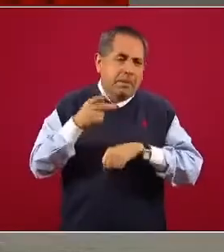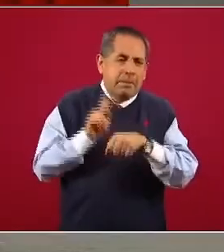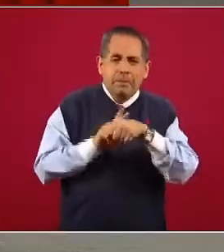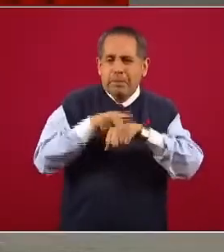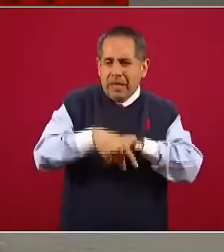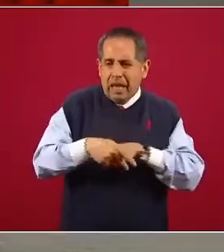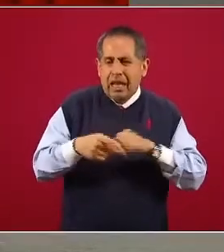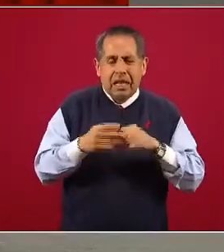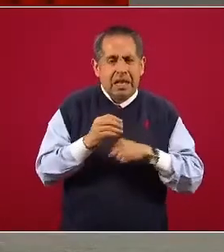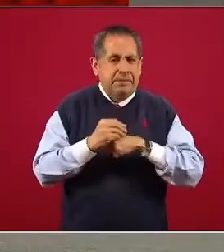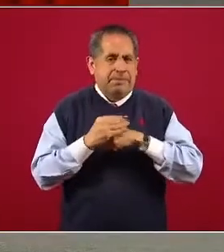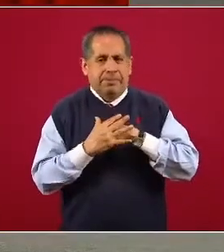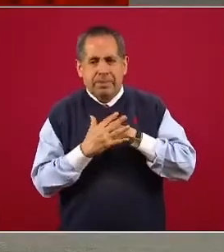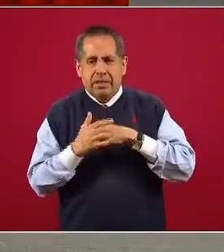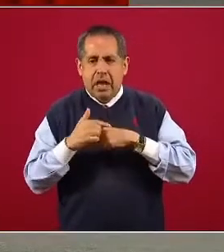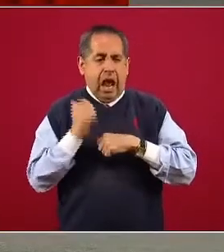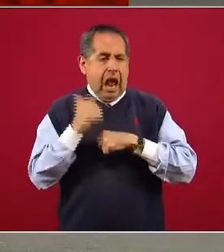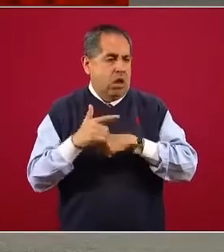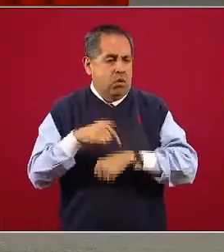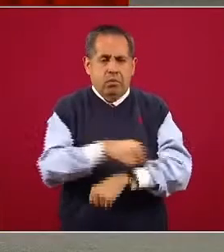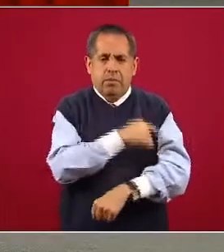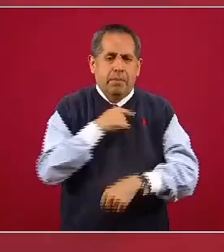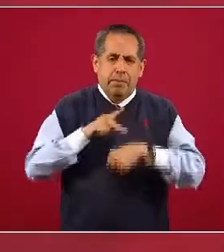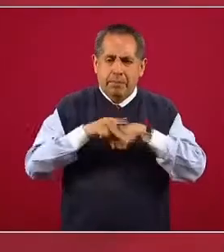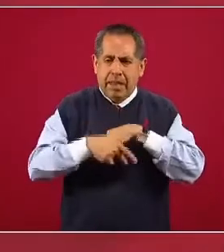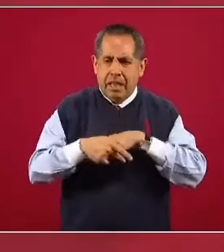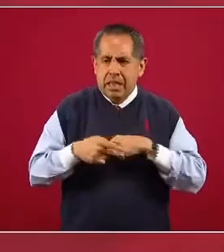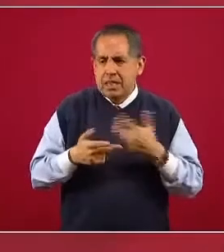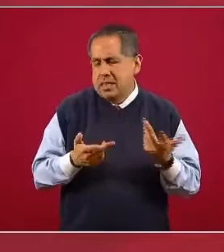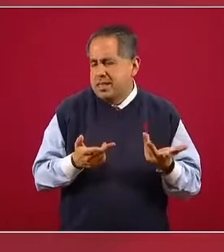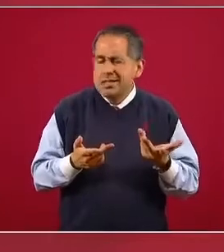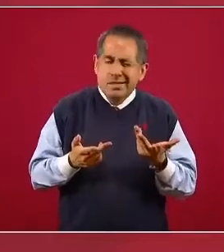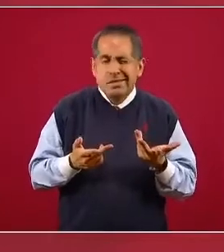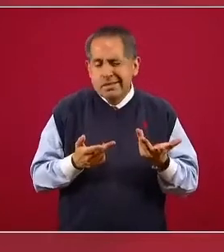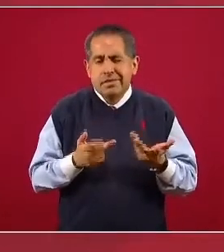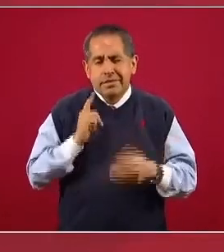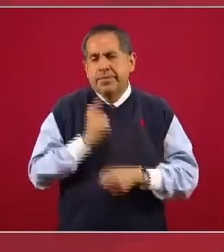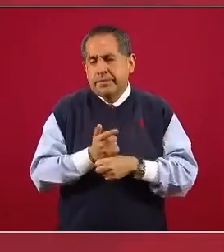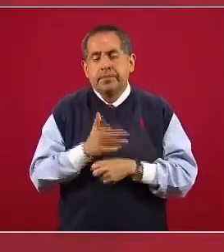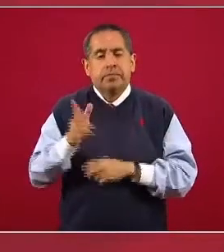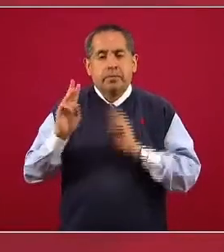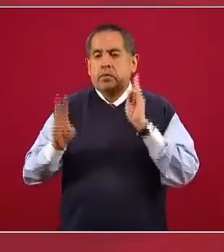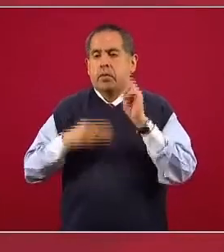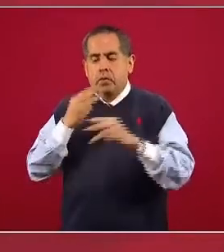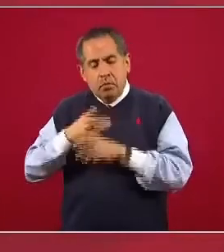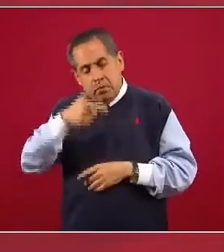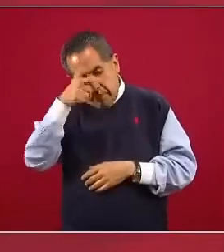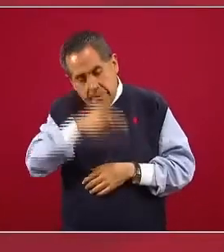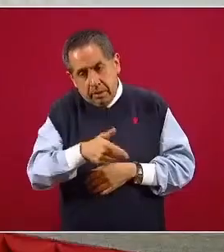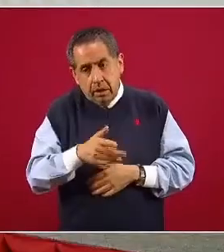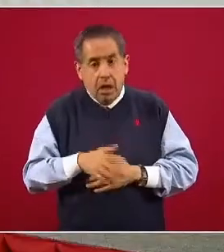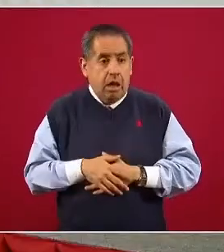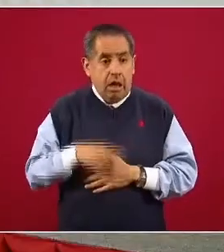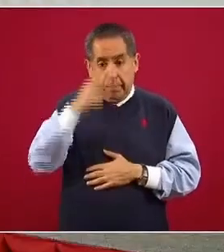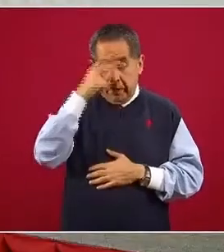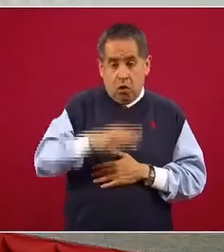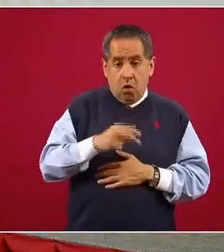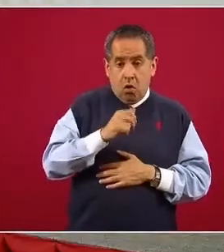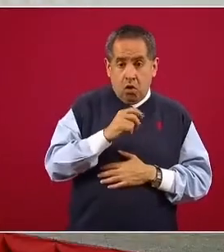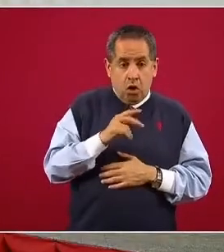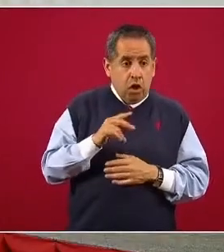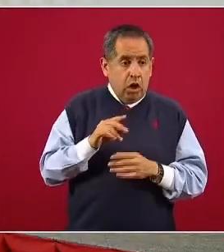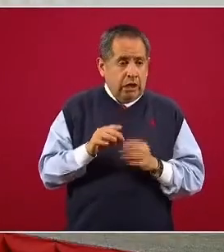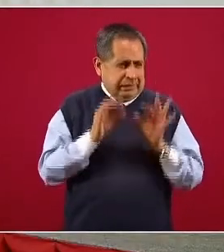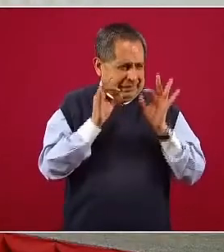necróticas o inflamatorias en la piel. Entonces sí, eso se ha reconocido en el mundo. En México no conocemos que haya una